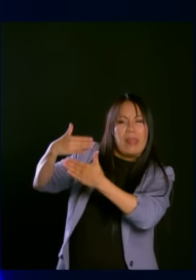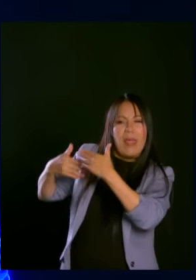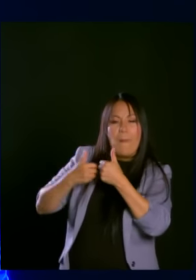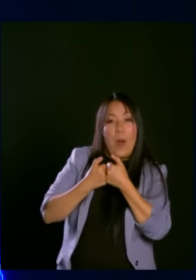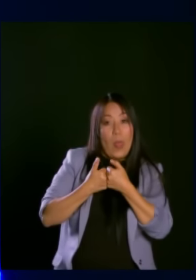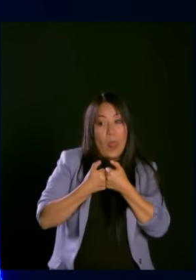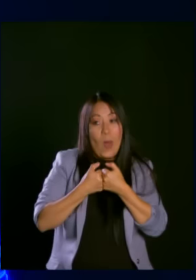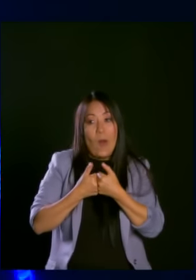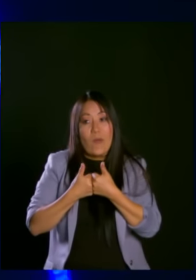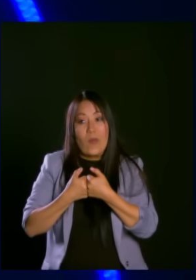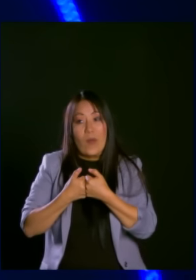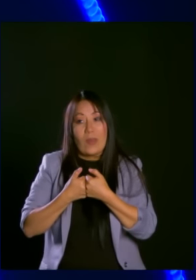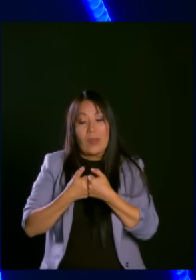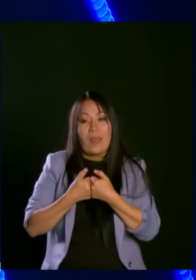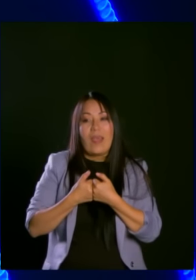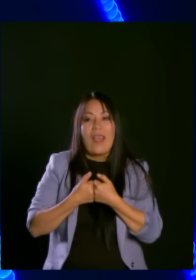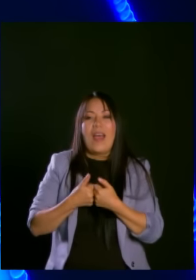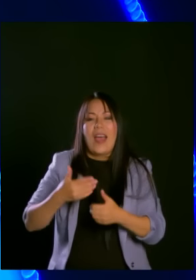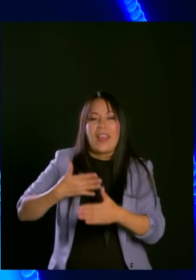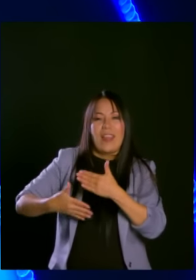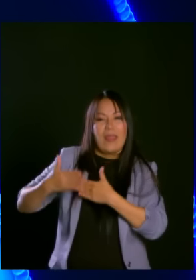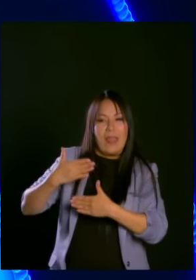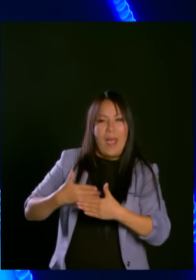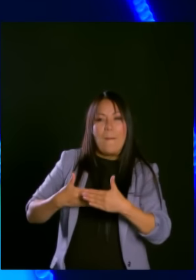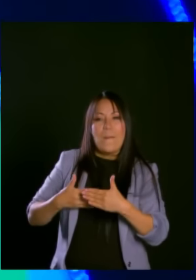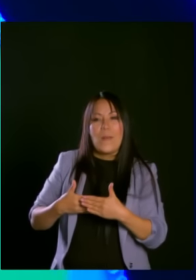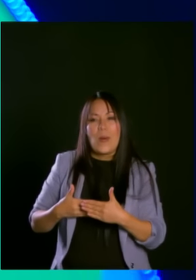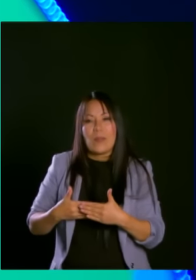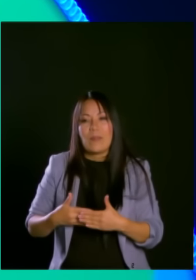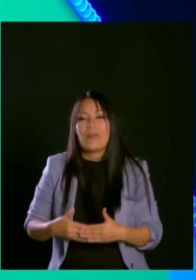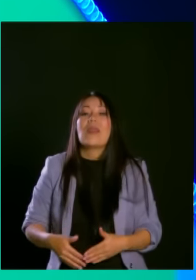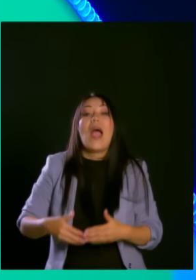estábamos pues enamorados y queriéndonos casar y toda la onda, ¿no?